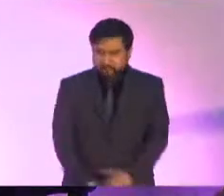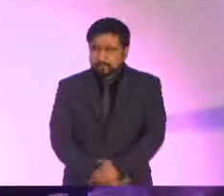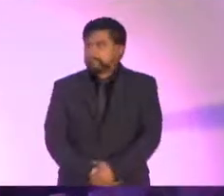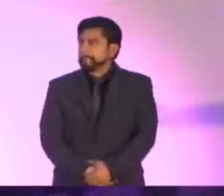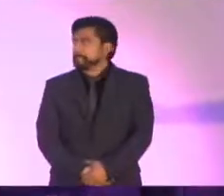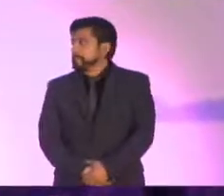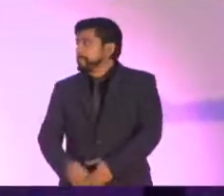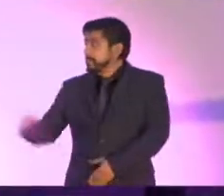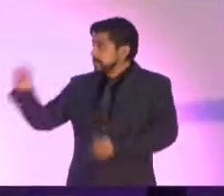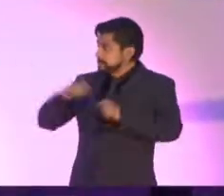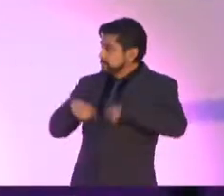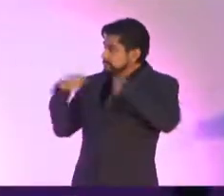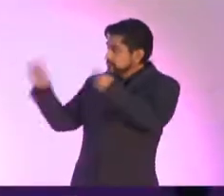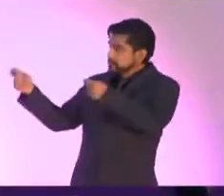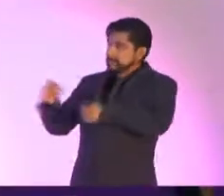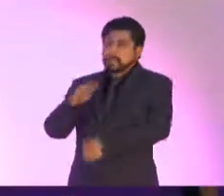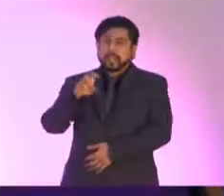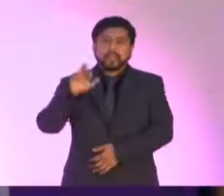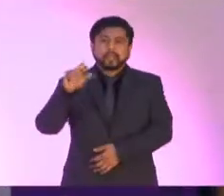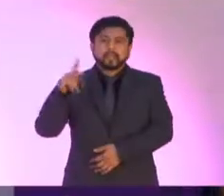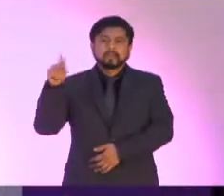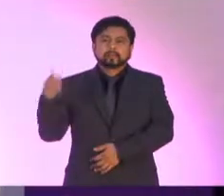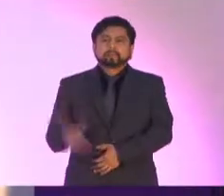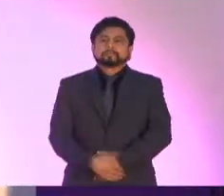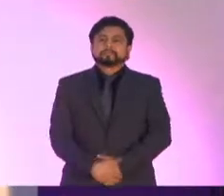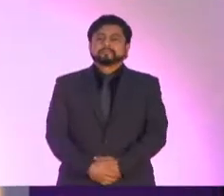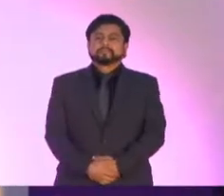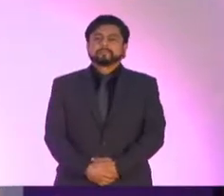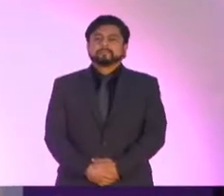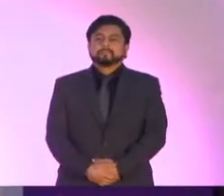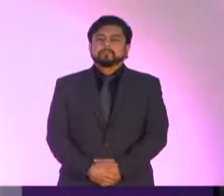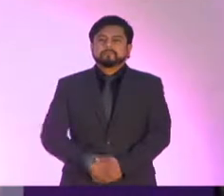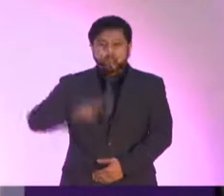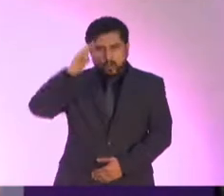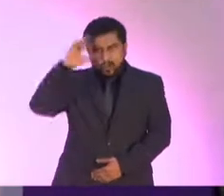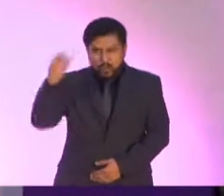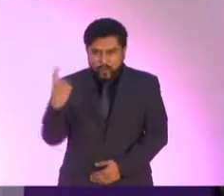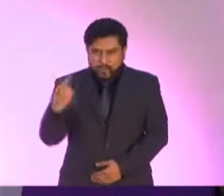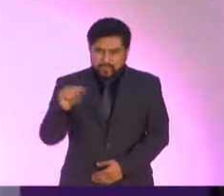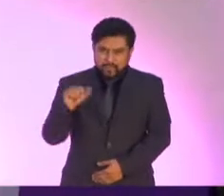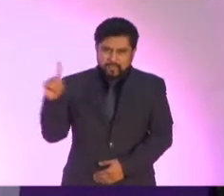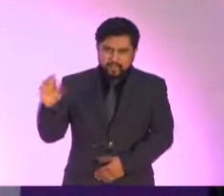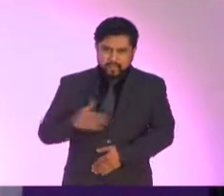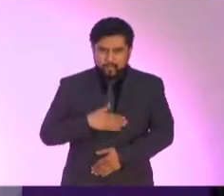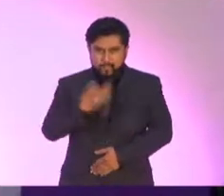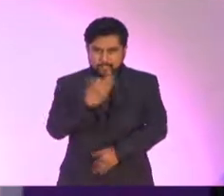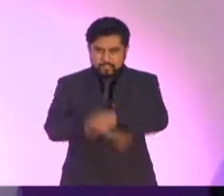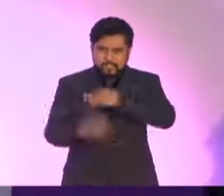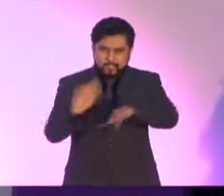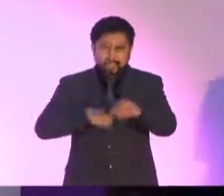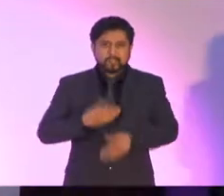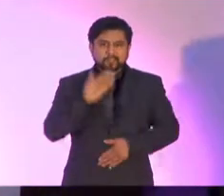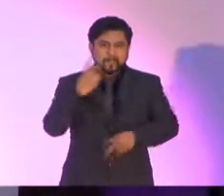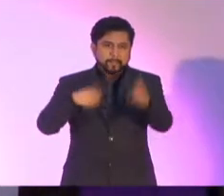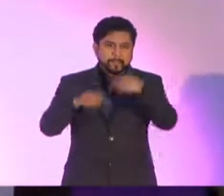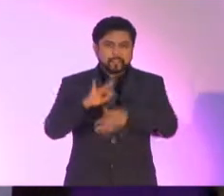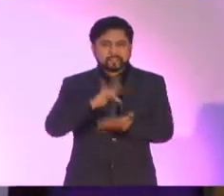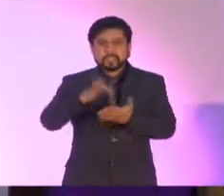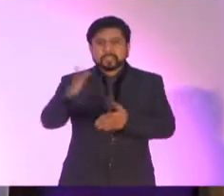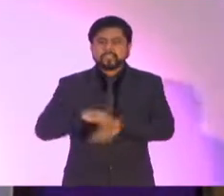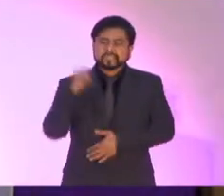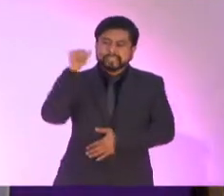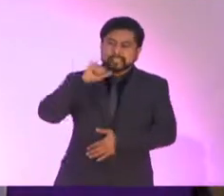Le dejo la palabra a Eric Marvaz. Hola, ¿qué tal? Buenas tardes. Gracias por estar aquí. Siempre es